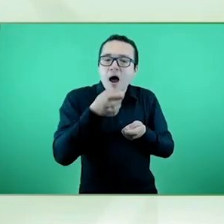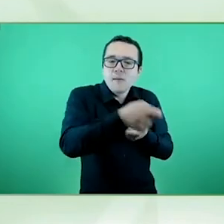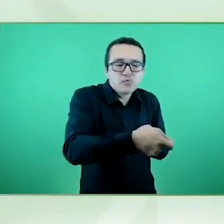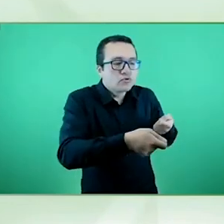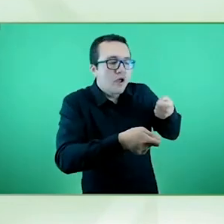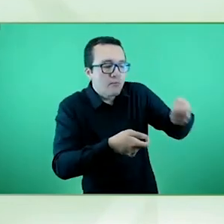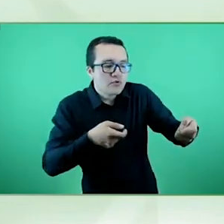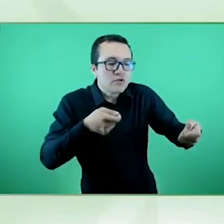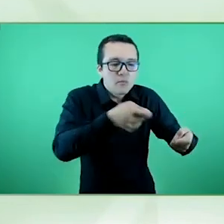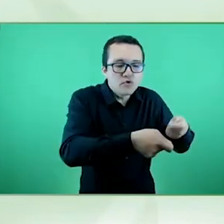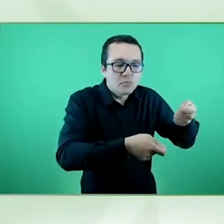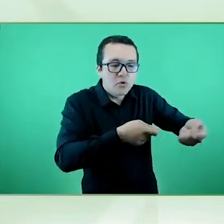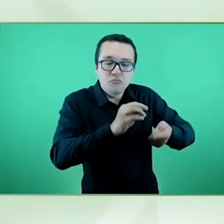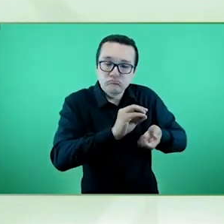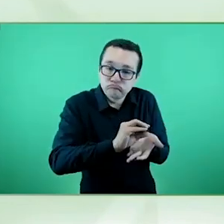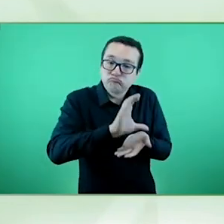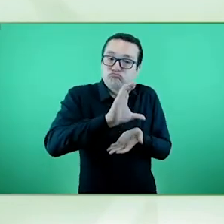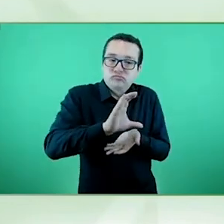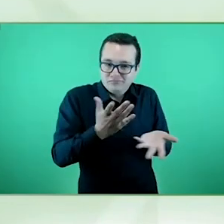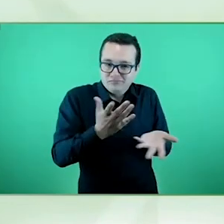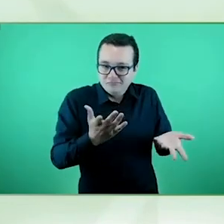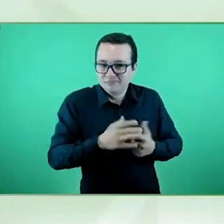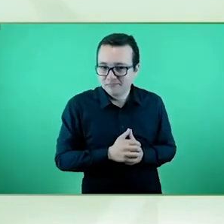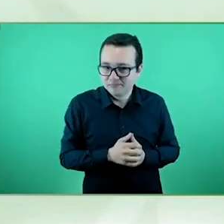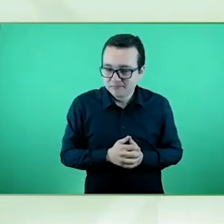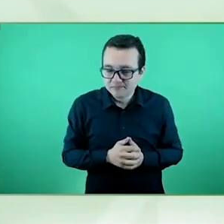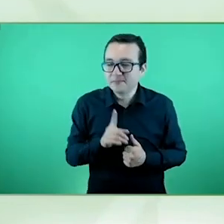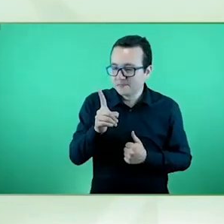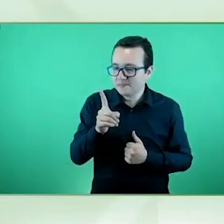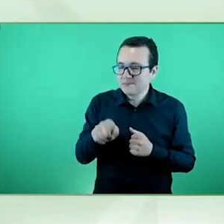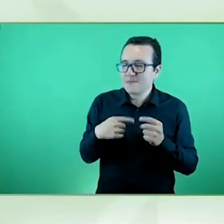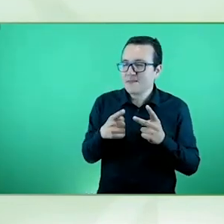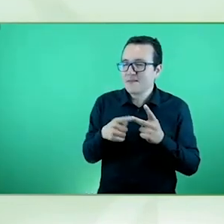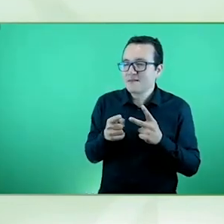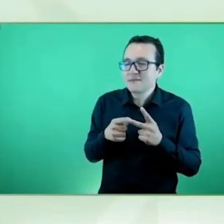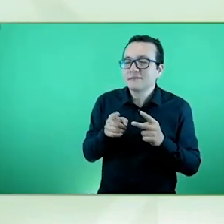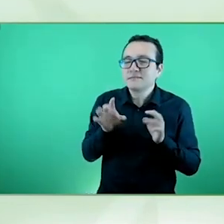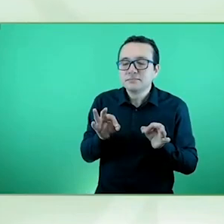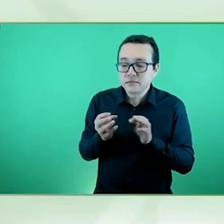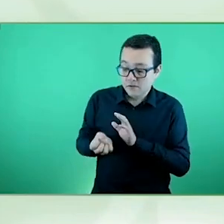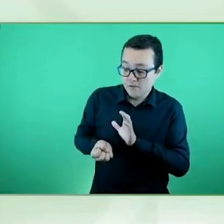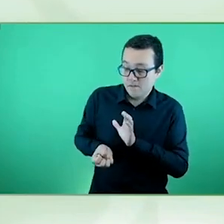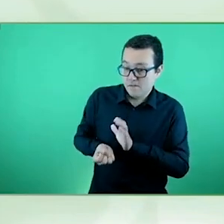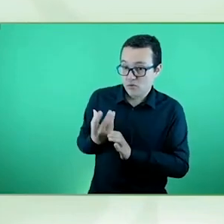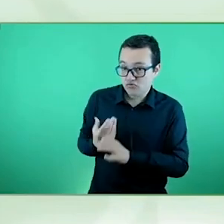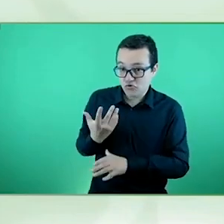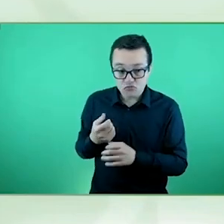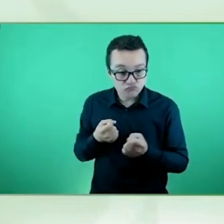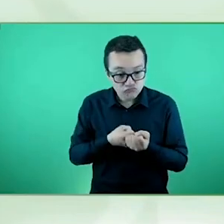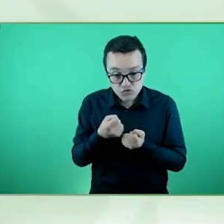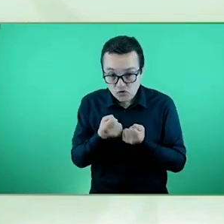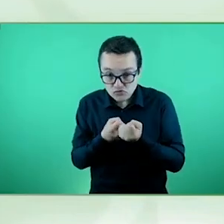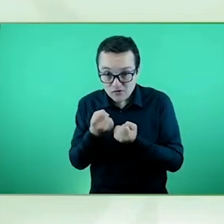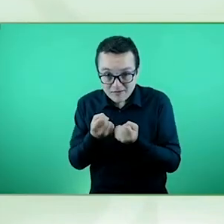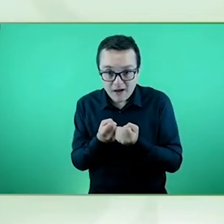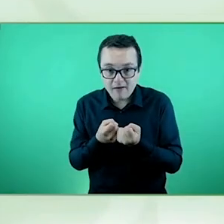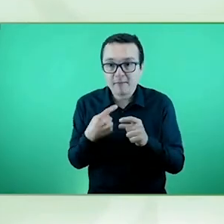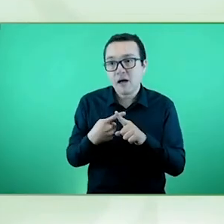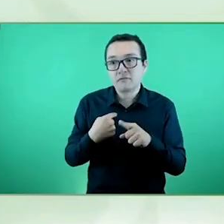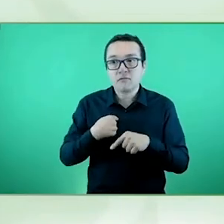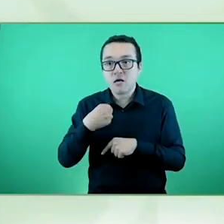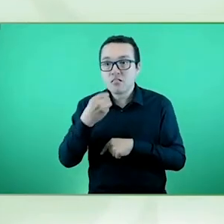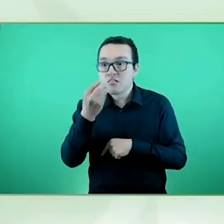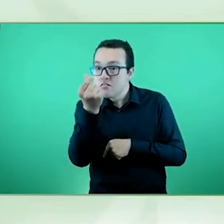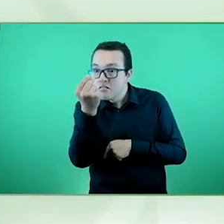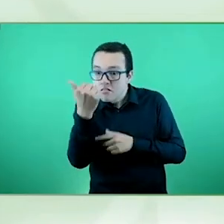Dos, una organización de la producción basada en la solidaridad y no en la búsqueda del lucro. Tres,